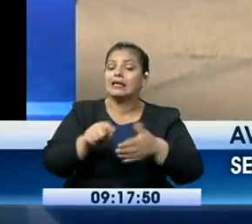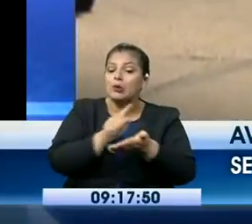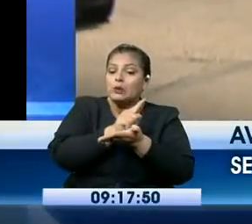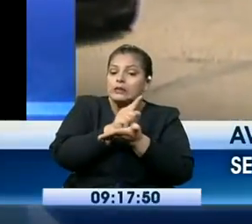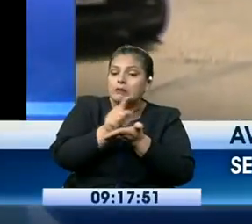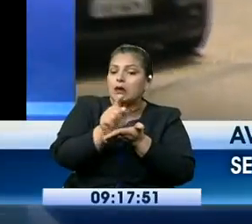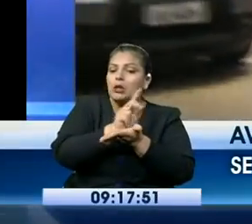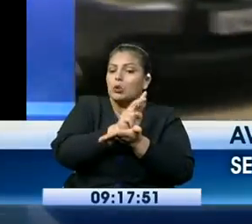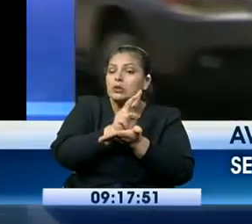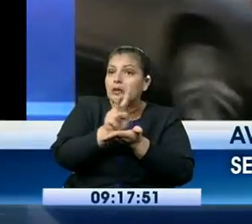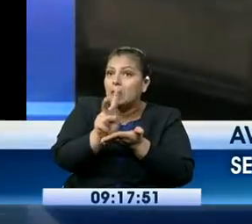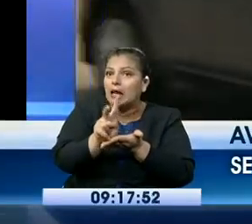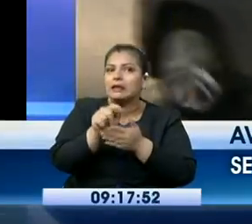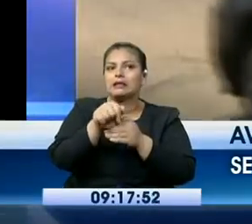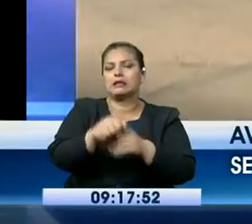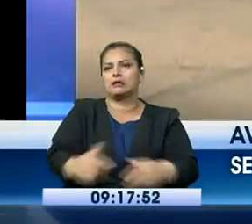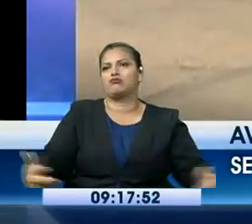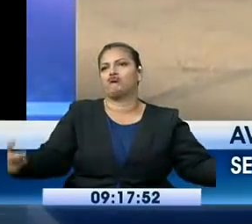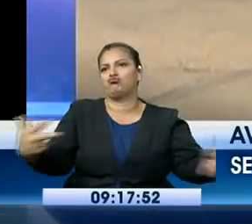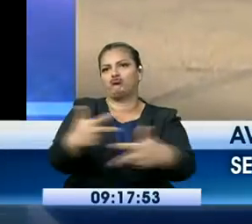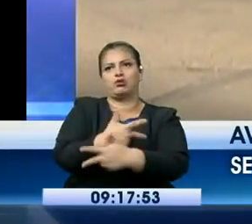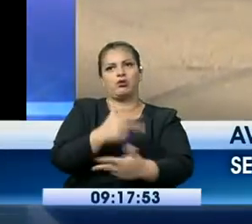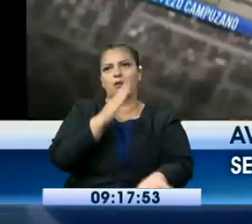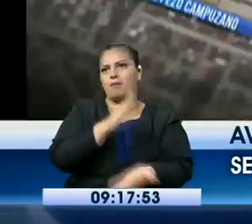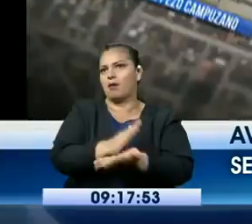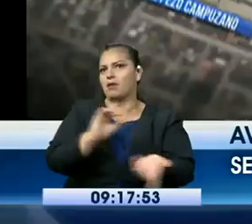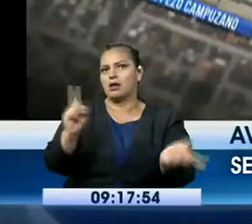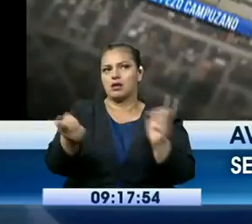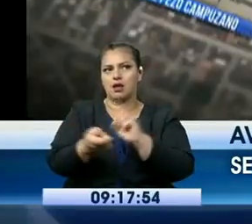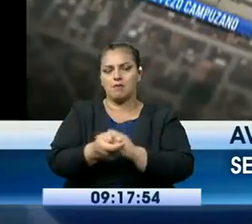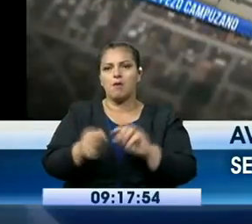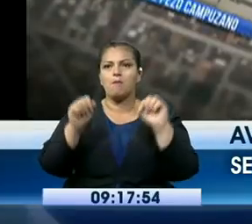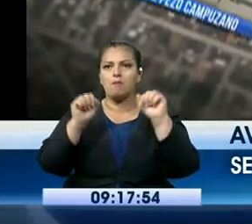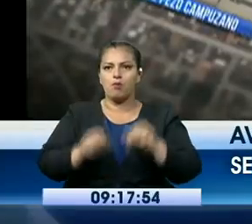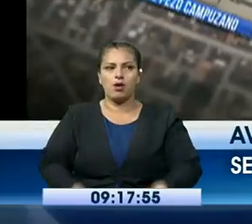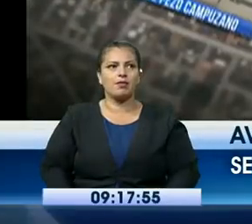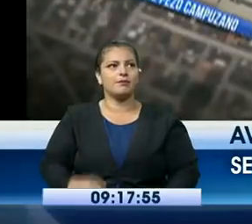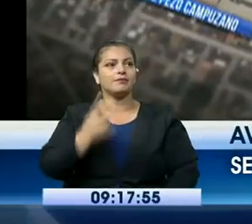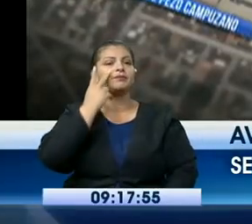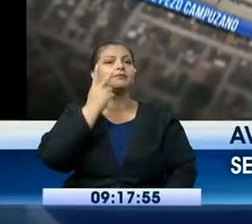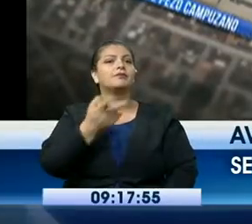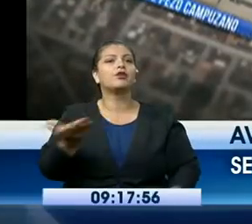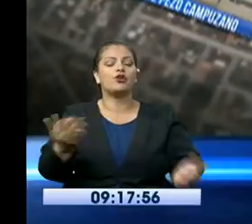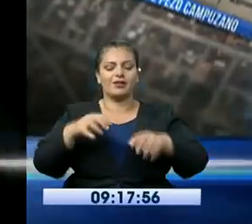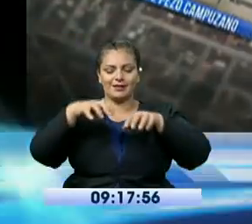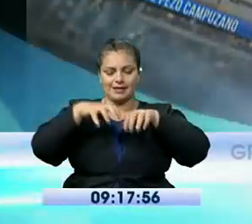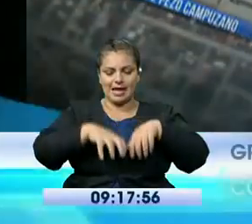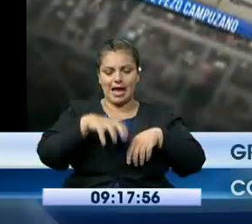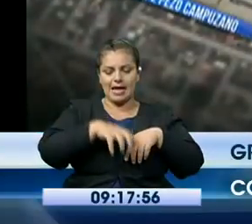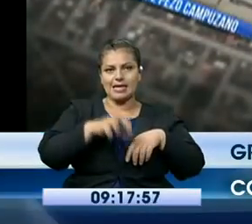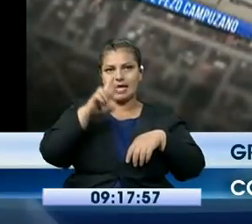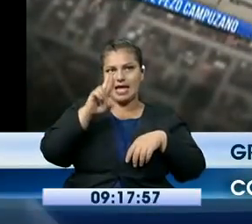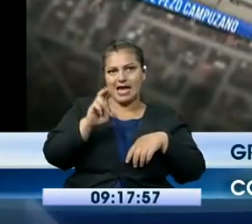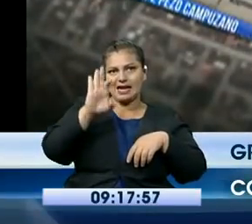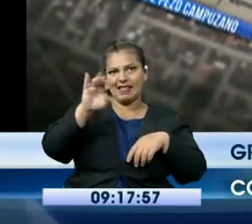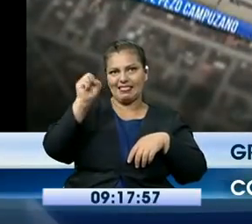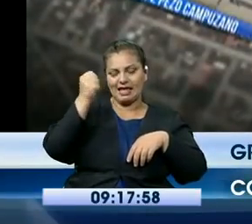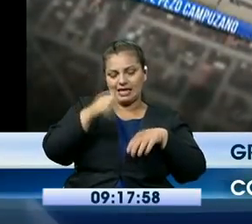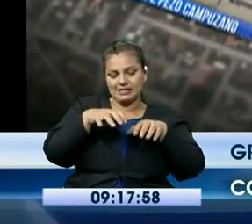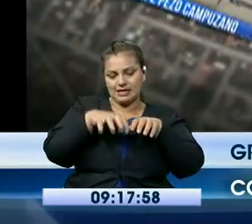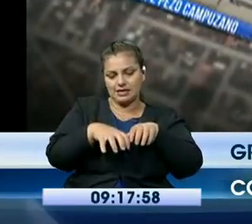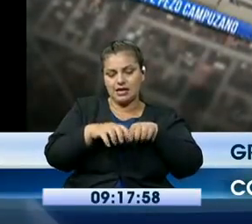esta vía los usuarios tienen dos opciones pueden tomar la vida la vía que está adjunta al centro comercial